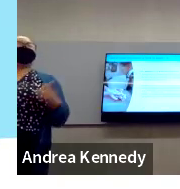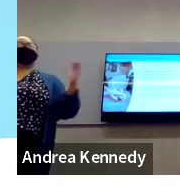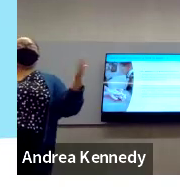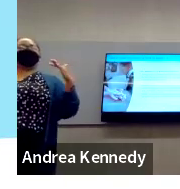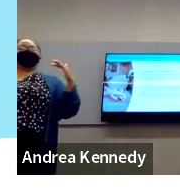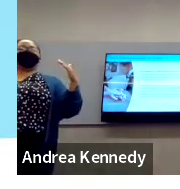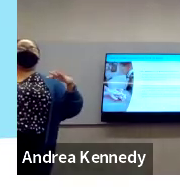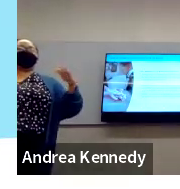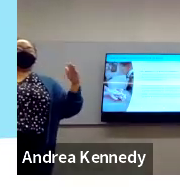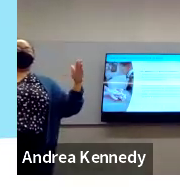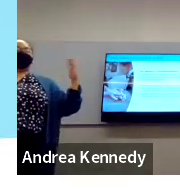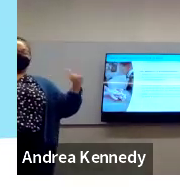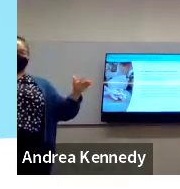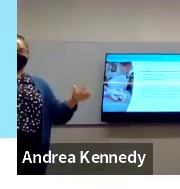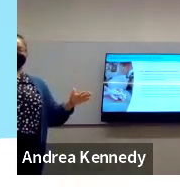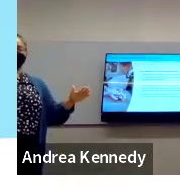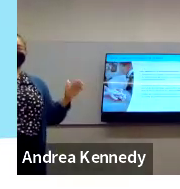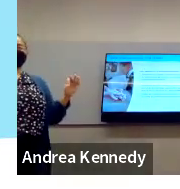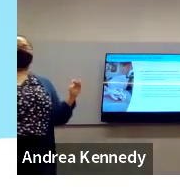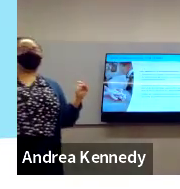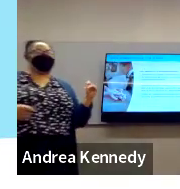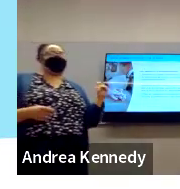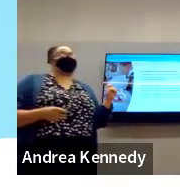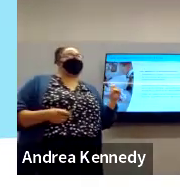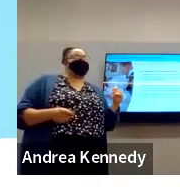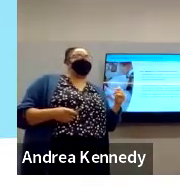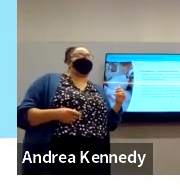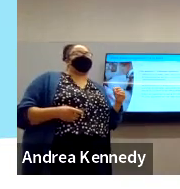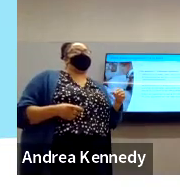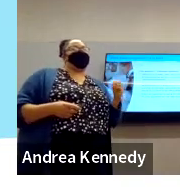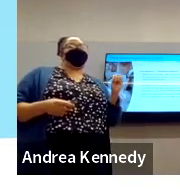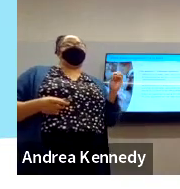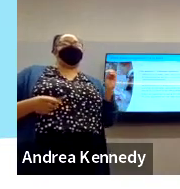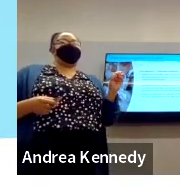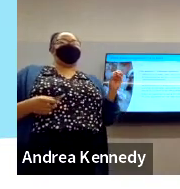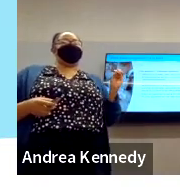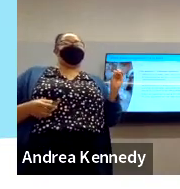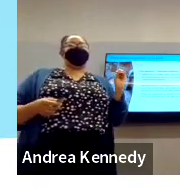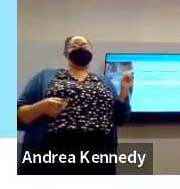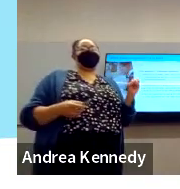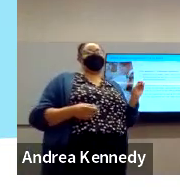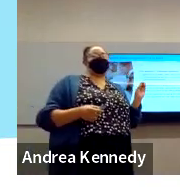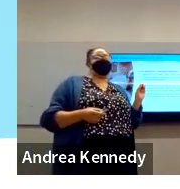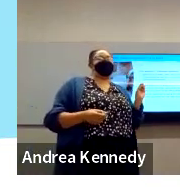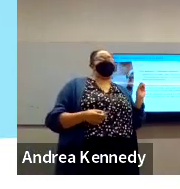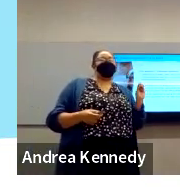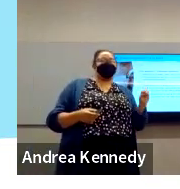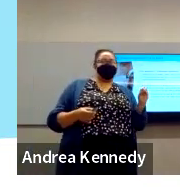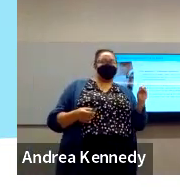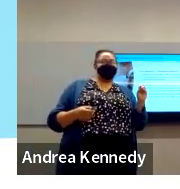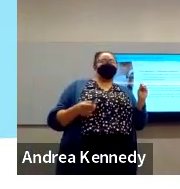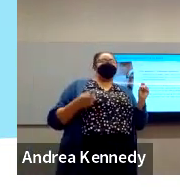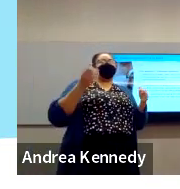Okay, so if it's going to be a rent decrease, the landlord, what they're gonna do is provide a 30-day notice to